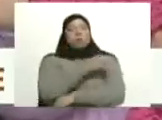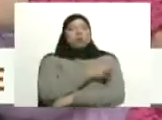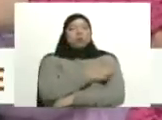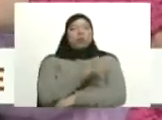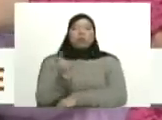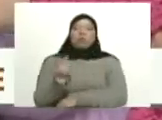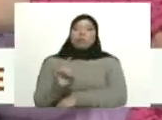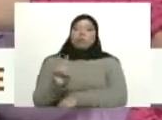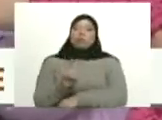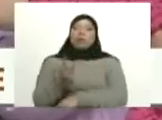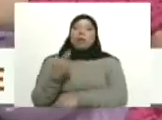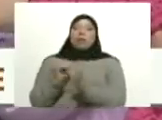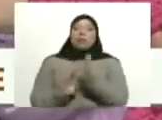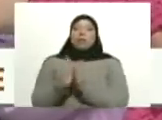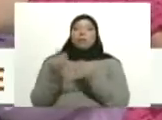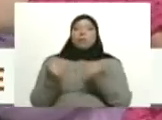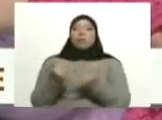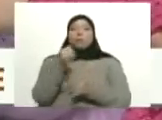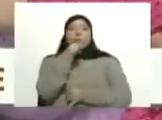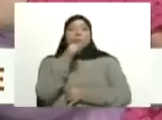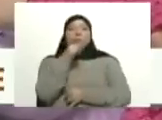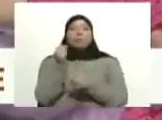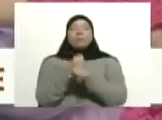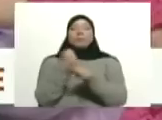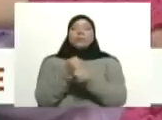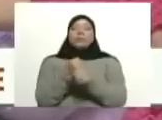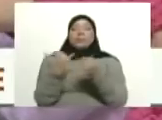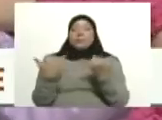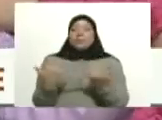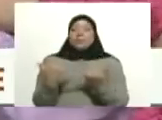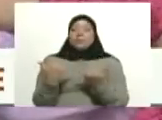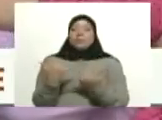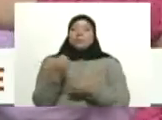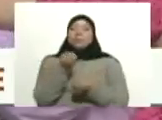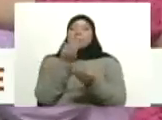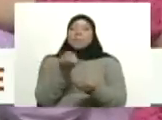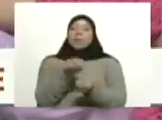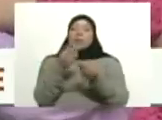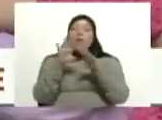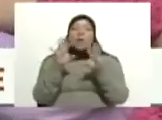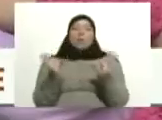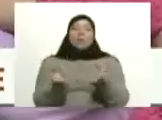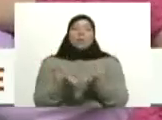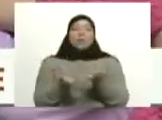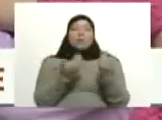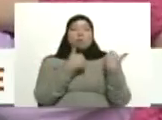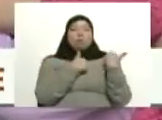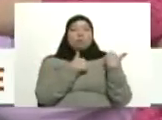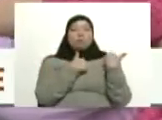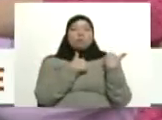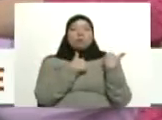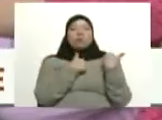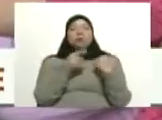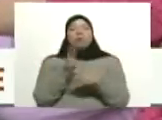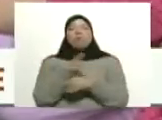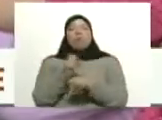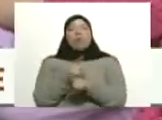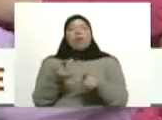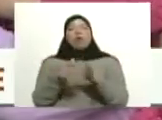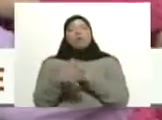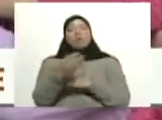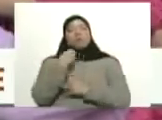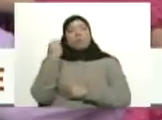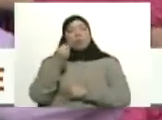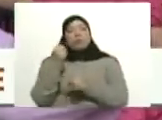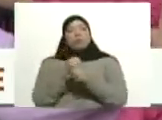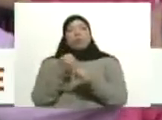venezolana está bien representada en el Consejo Nacional Electoral. ¿Esto, qué mensaje se le envía al mundo con esta representatividad tan plural? Yo creo que hay